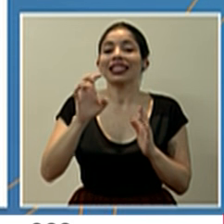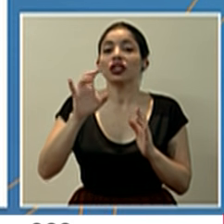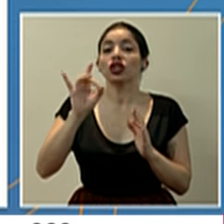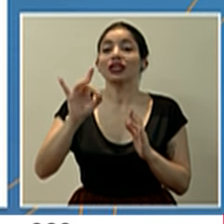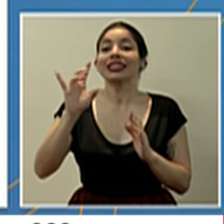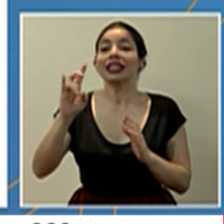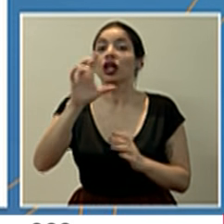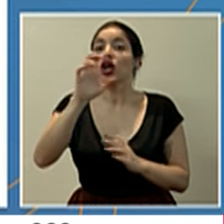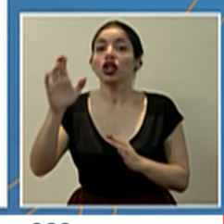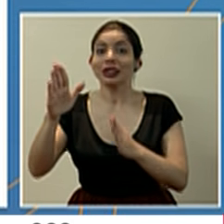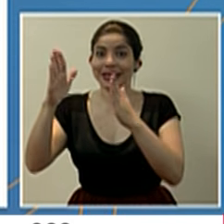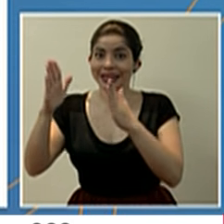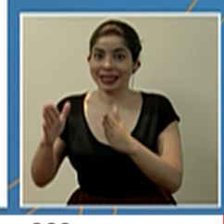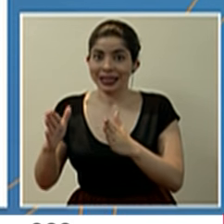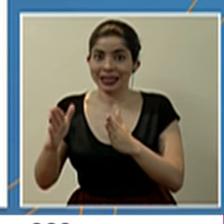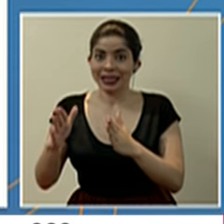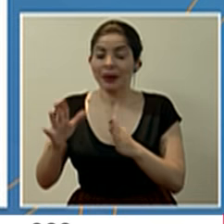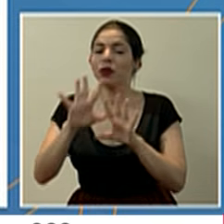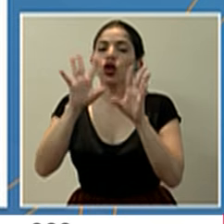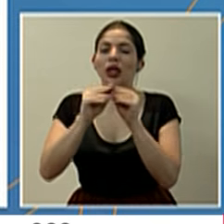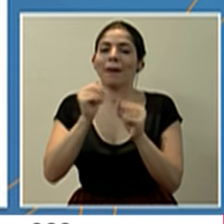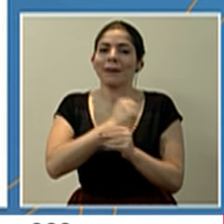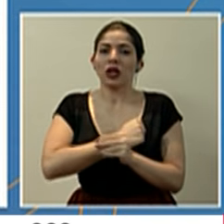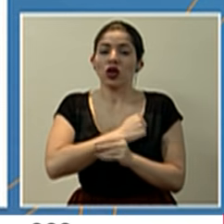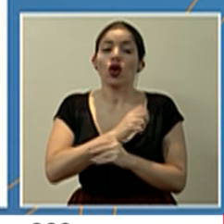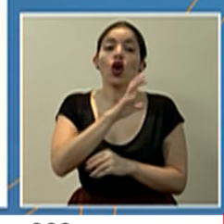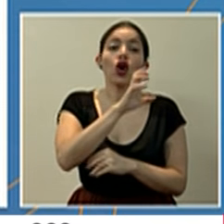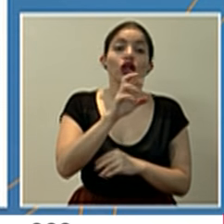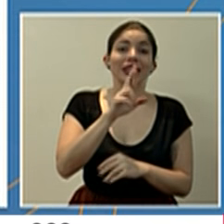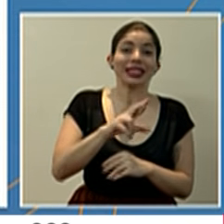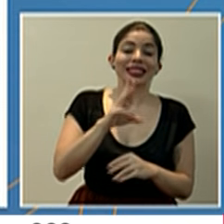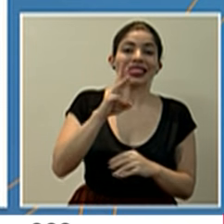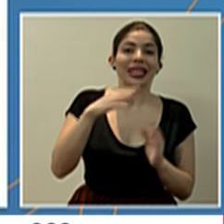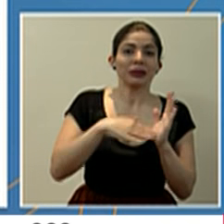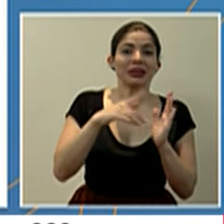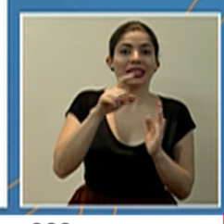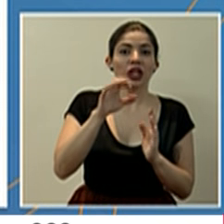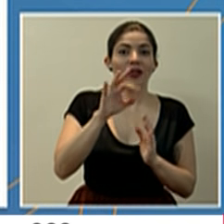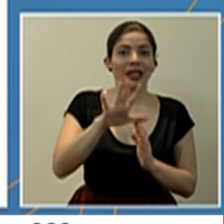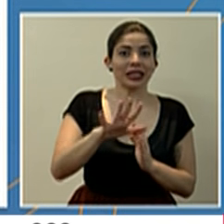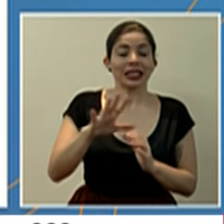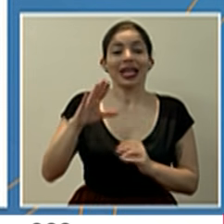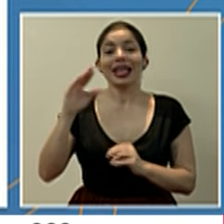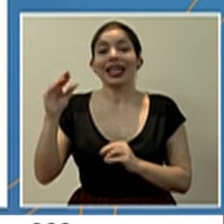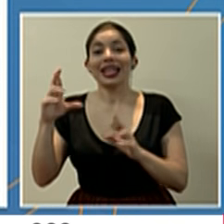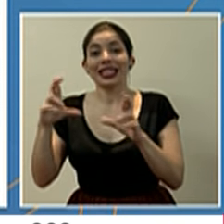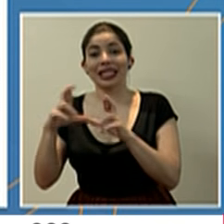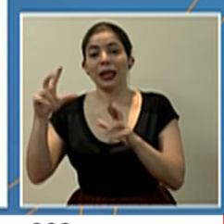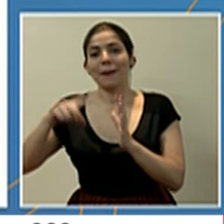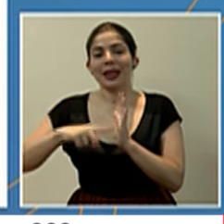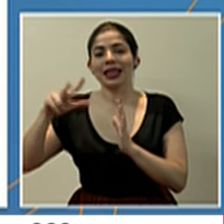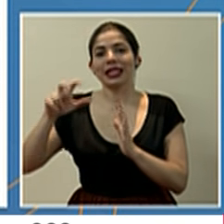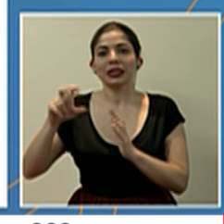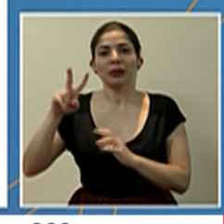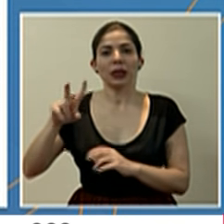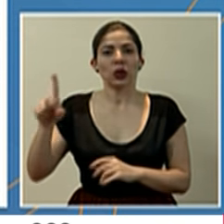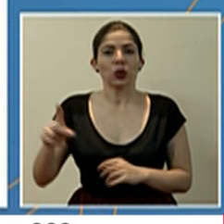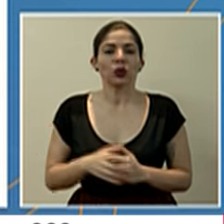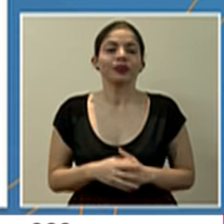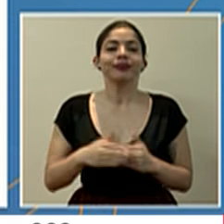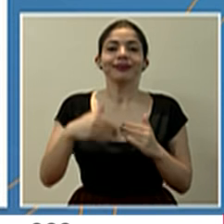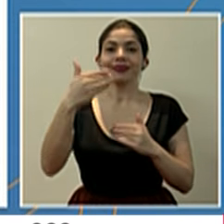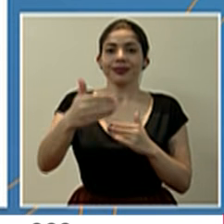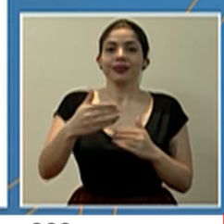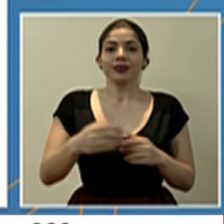4,787 costarricenses, ese es el total, perdón, costarricenses 6,195 y residentes 1,321.